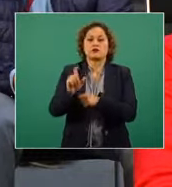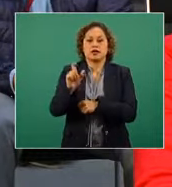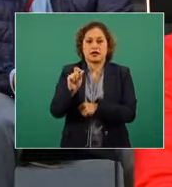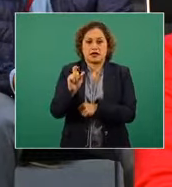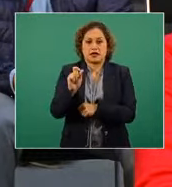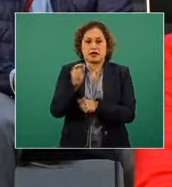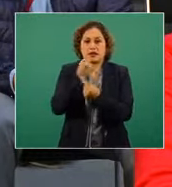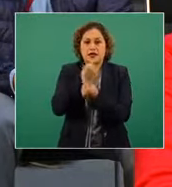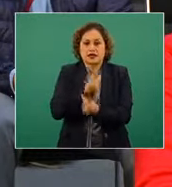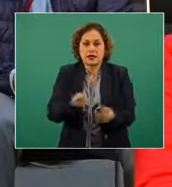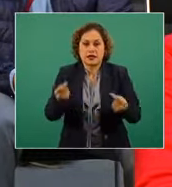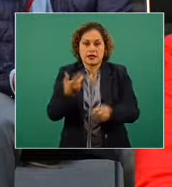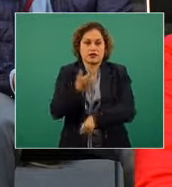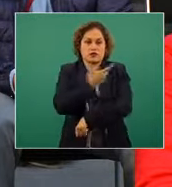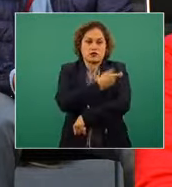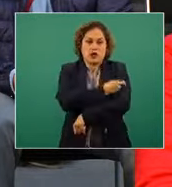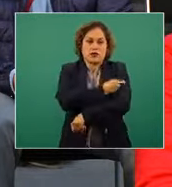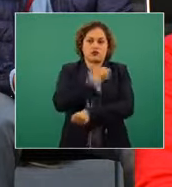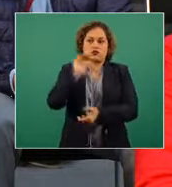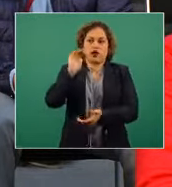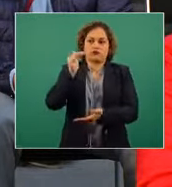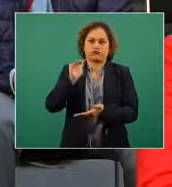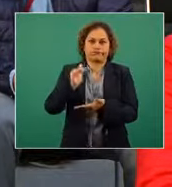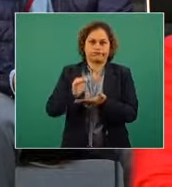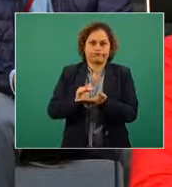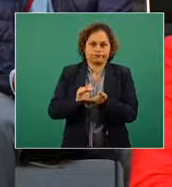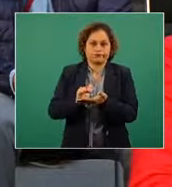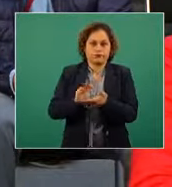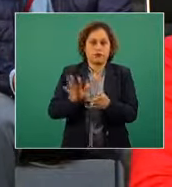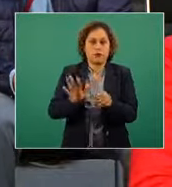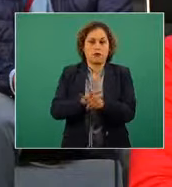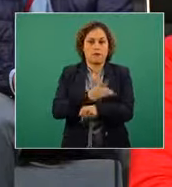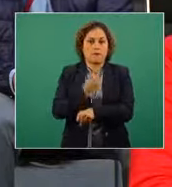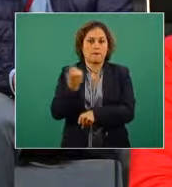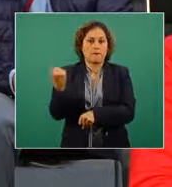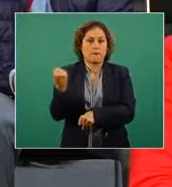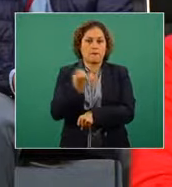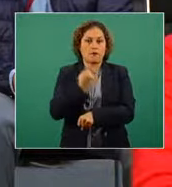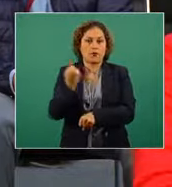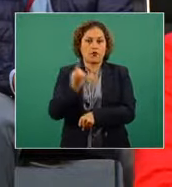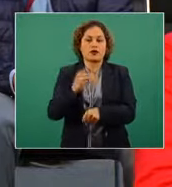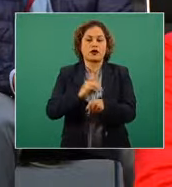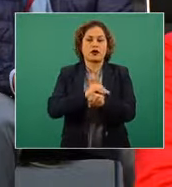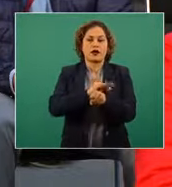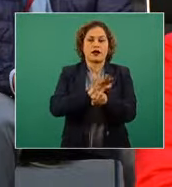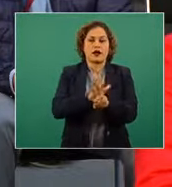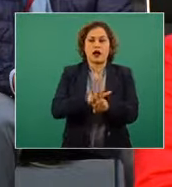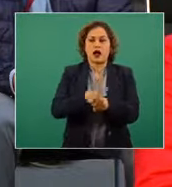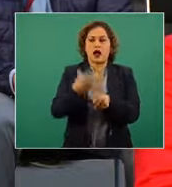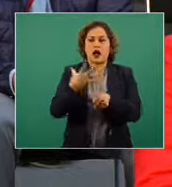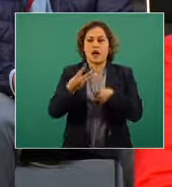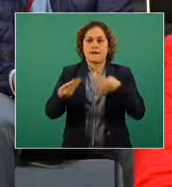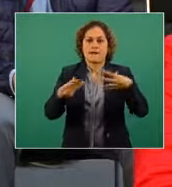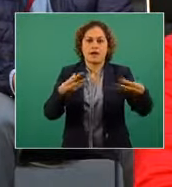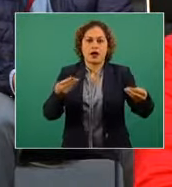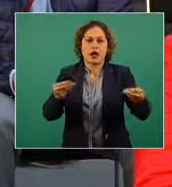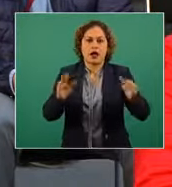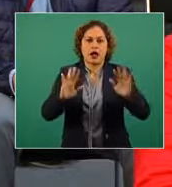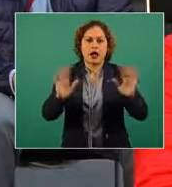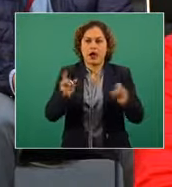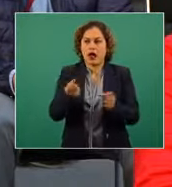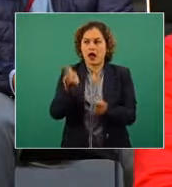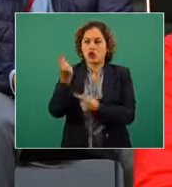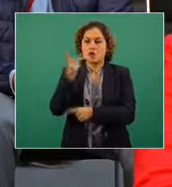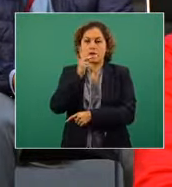se vacunaron para completar su esquema, precisamente debido a la pandemia. Los padres tenían miedo y a lo mejor a estas